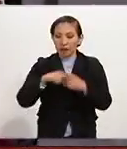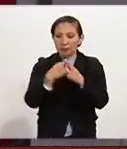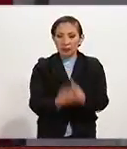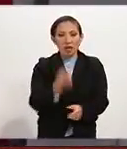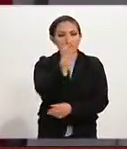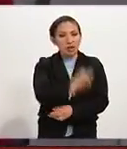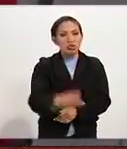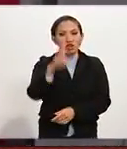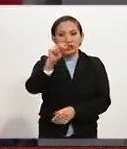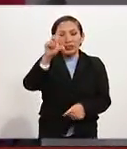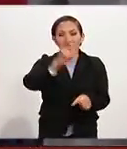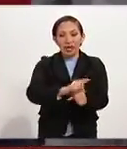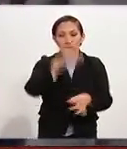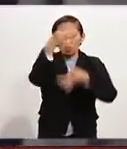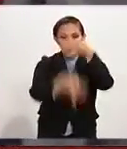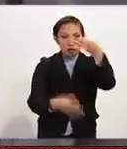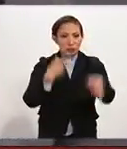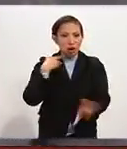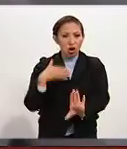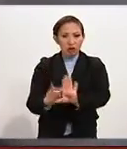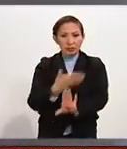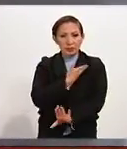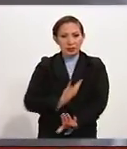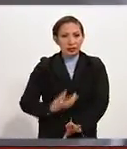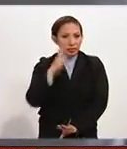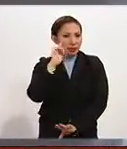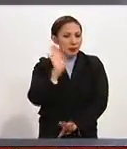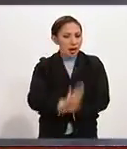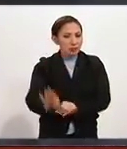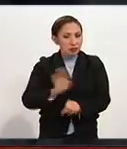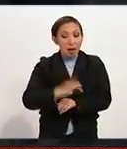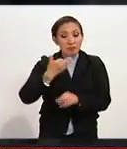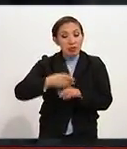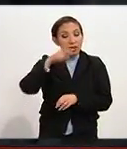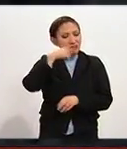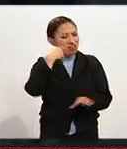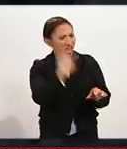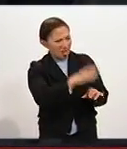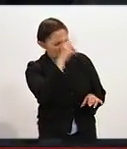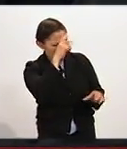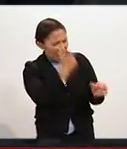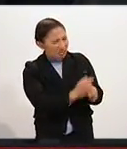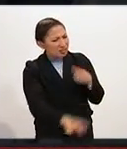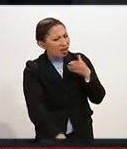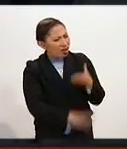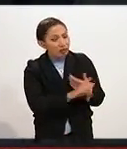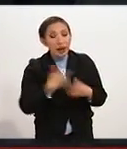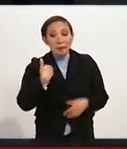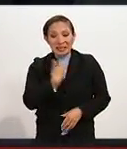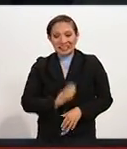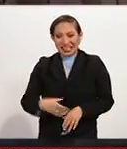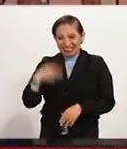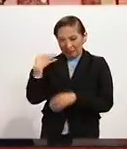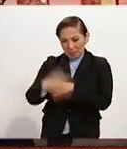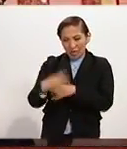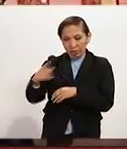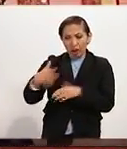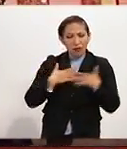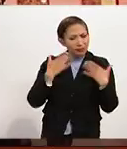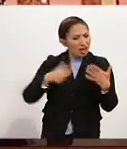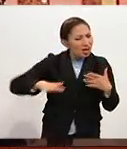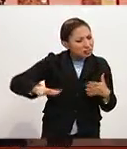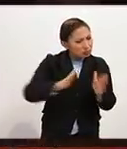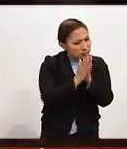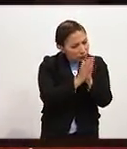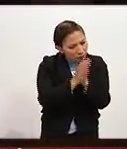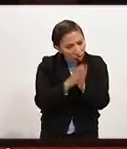Inician los 180 días de juicio político contra Dilma Rousseff. Mientras ella acusa venganza, el presidente interino pide confianza a la